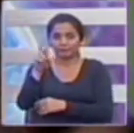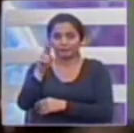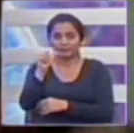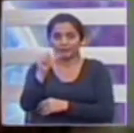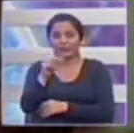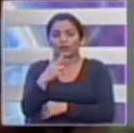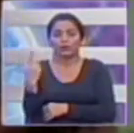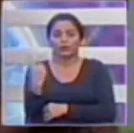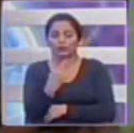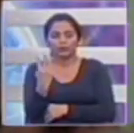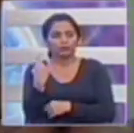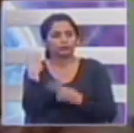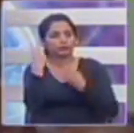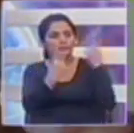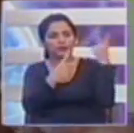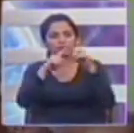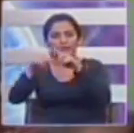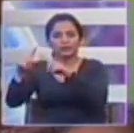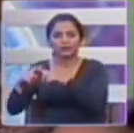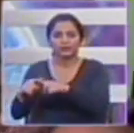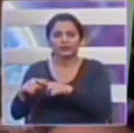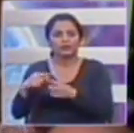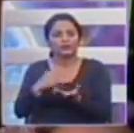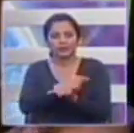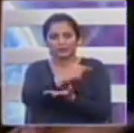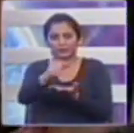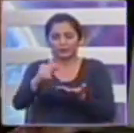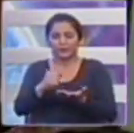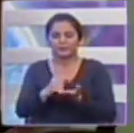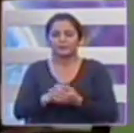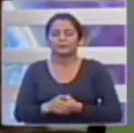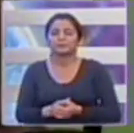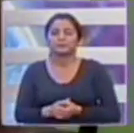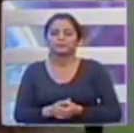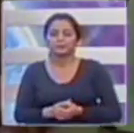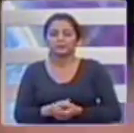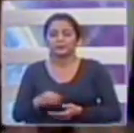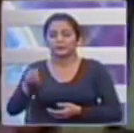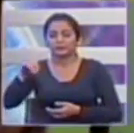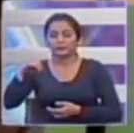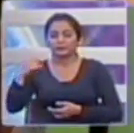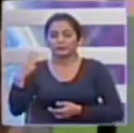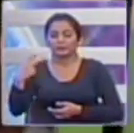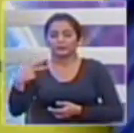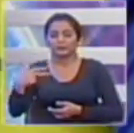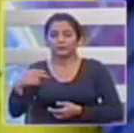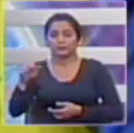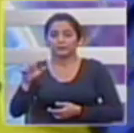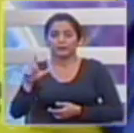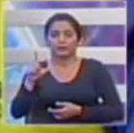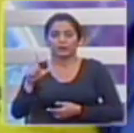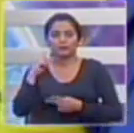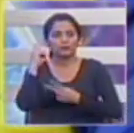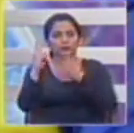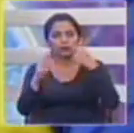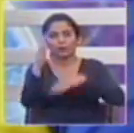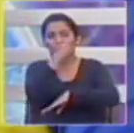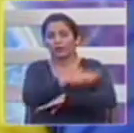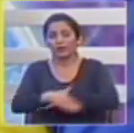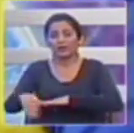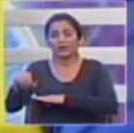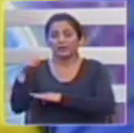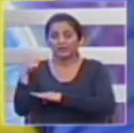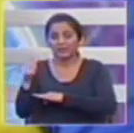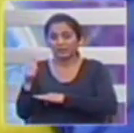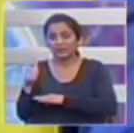En el Distrito 3 del Guayas hubo intensa actividad. Michel Dumet recorrió las calles décima y 10 de agosto, donde dialogó con cada